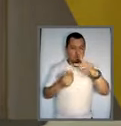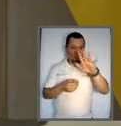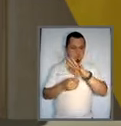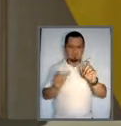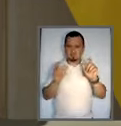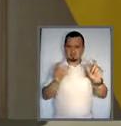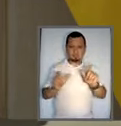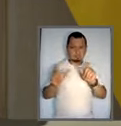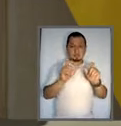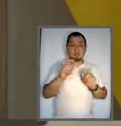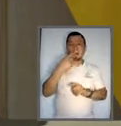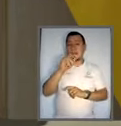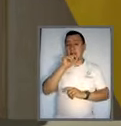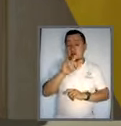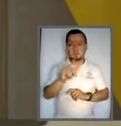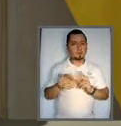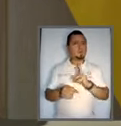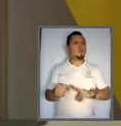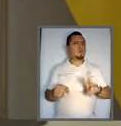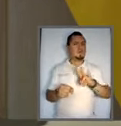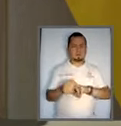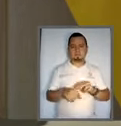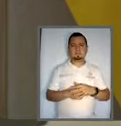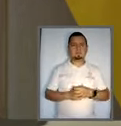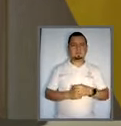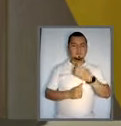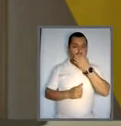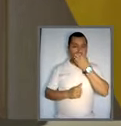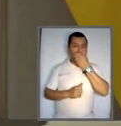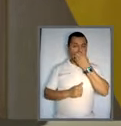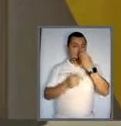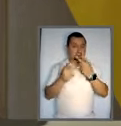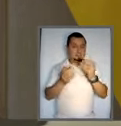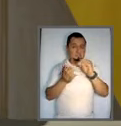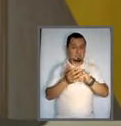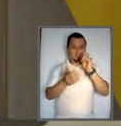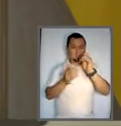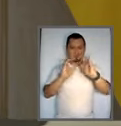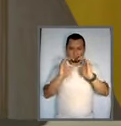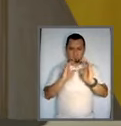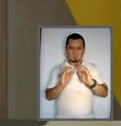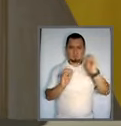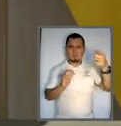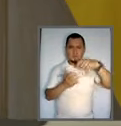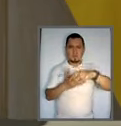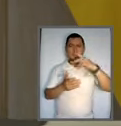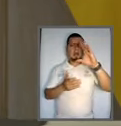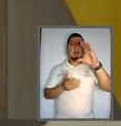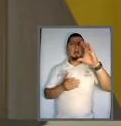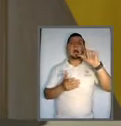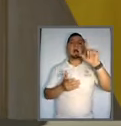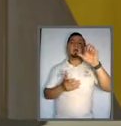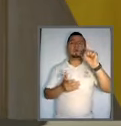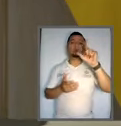Seguridad. Entonces, en Jalisco eso va con normalidad. Y sí, en efecto, me mandó su comunicación el doctor Carlos